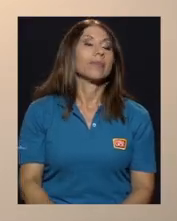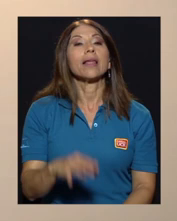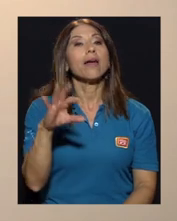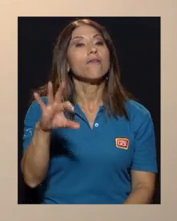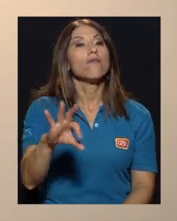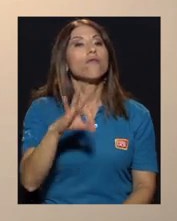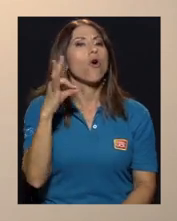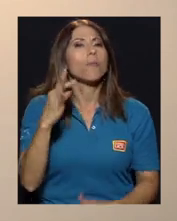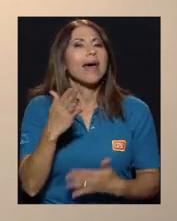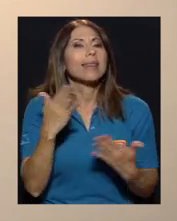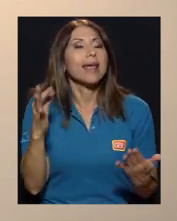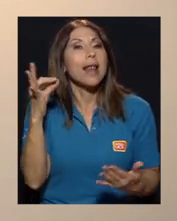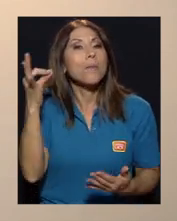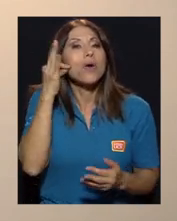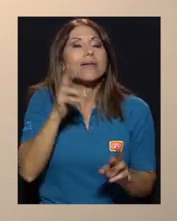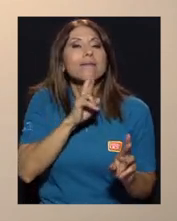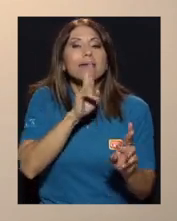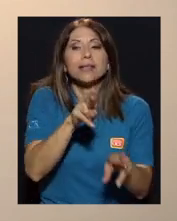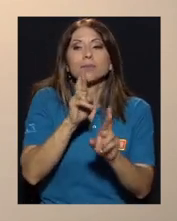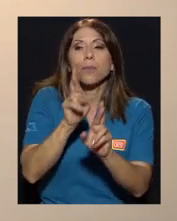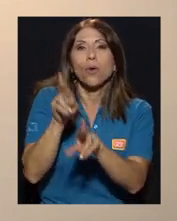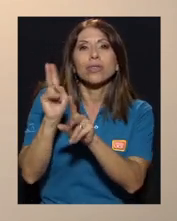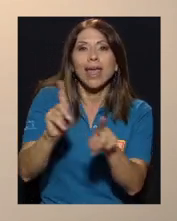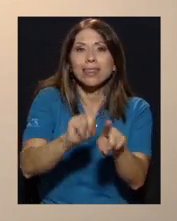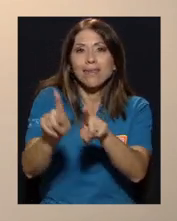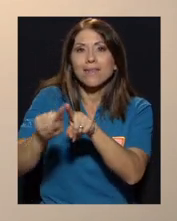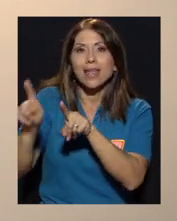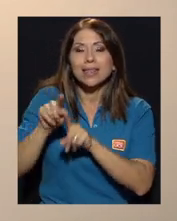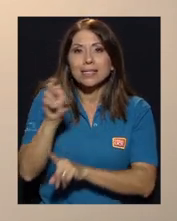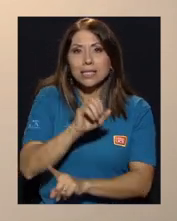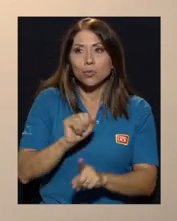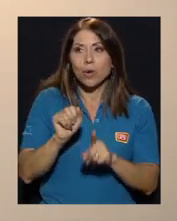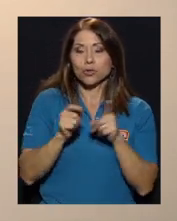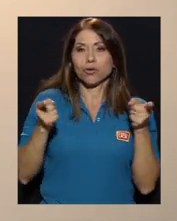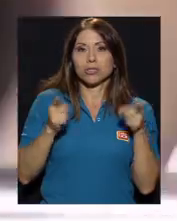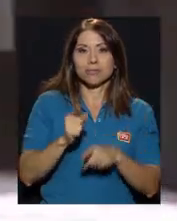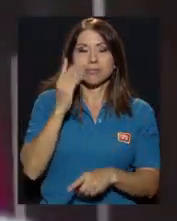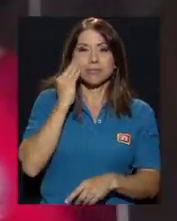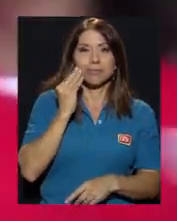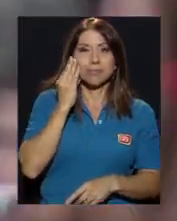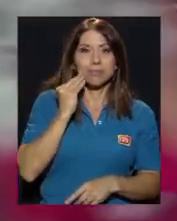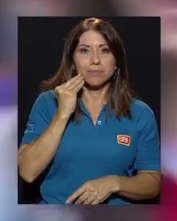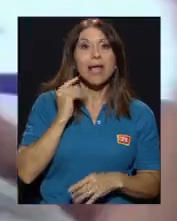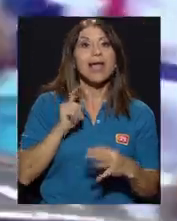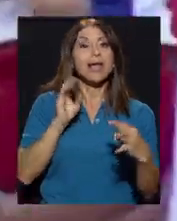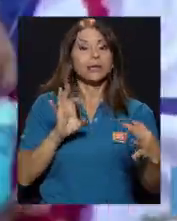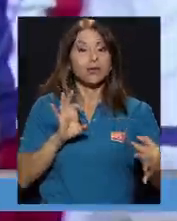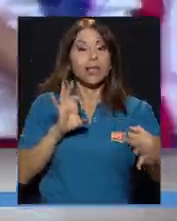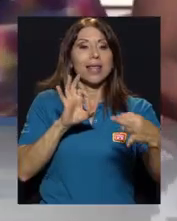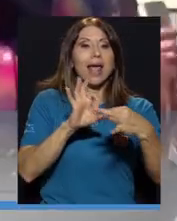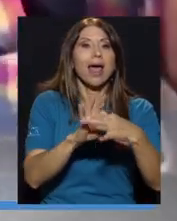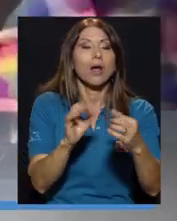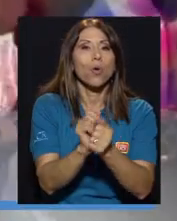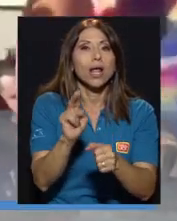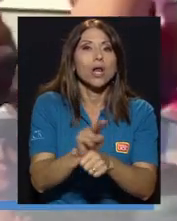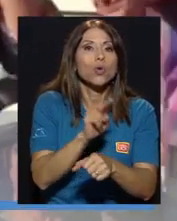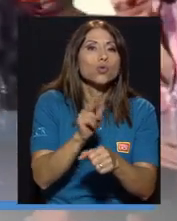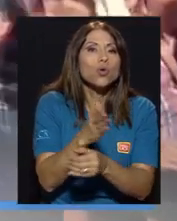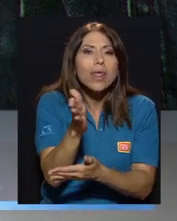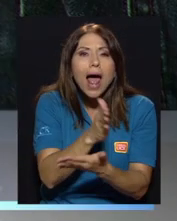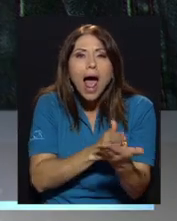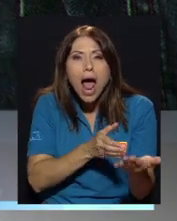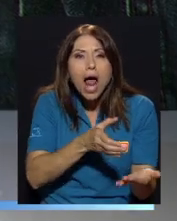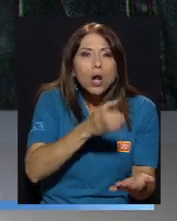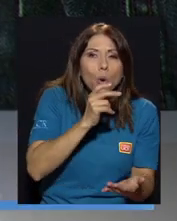La forma en cómo la mujer responde a las diferentes condiciones en las cuales se encuentra y que están ligadas al consumo de algún tipo de